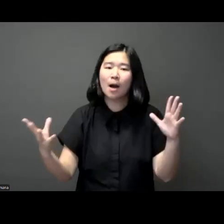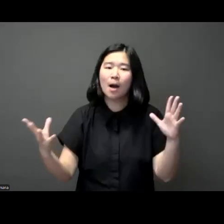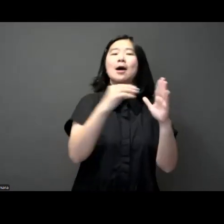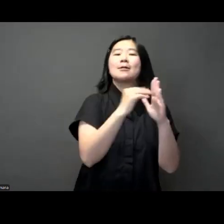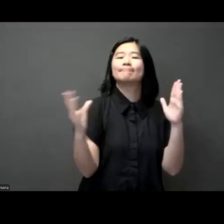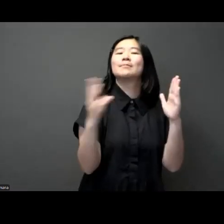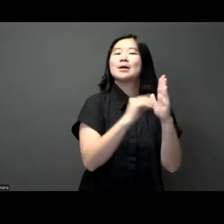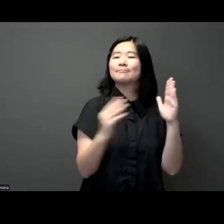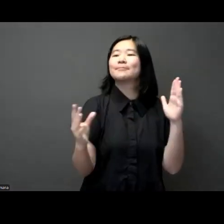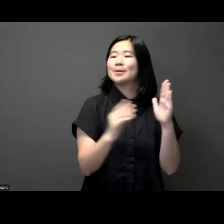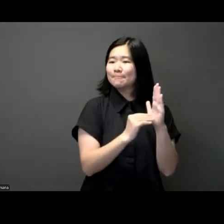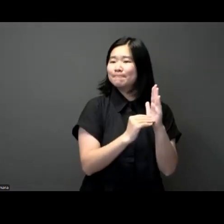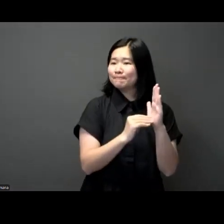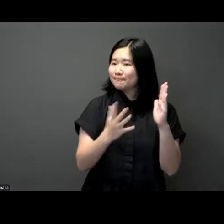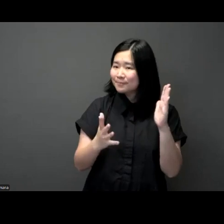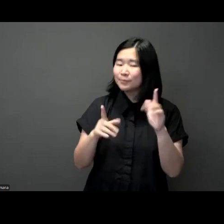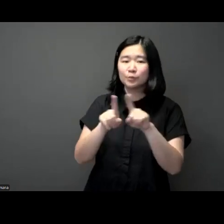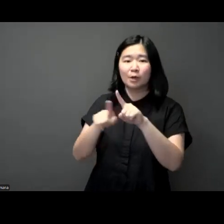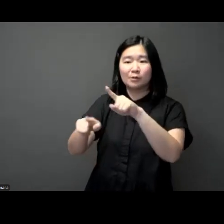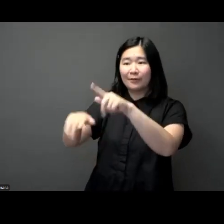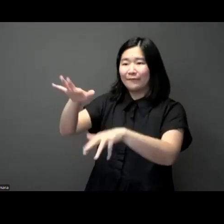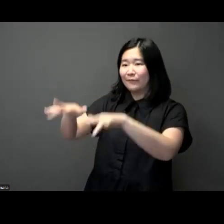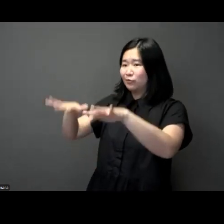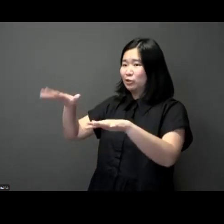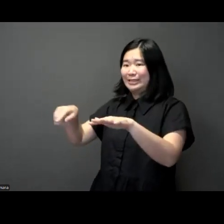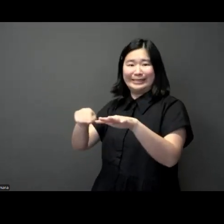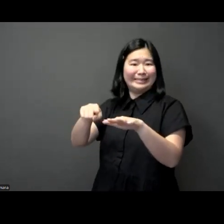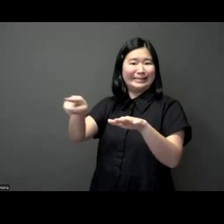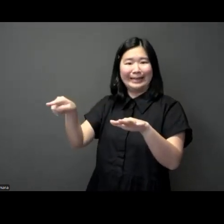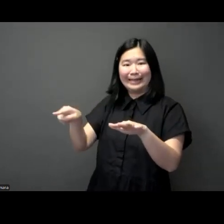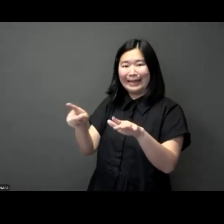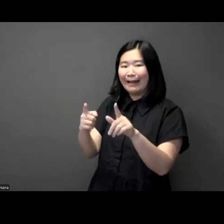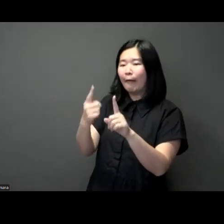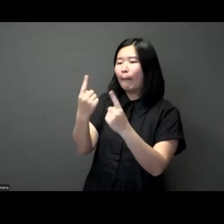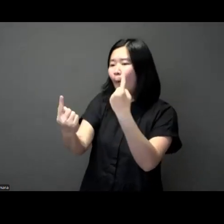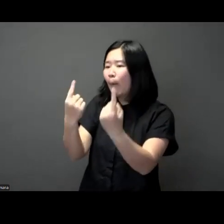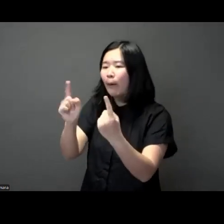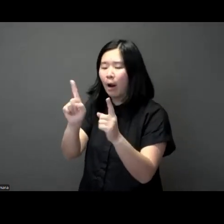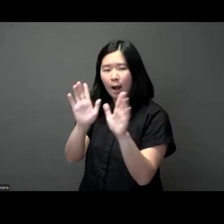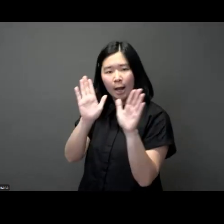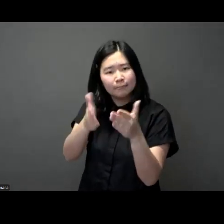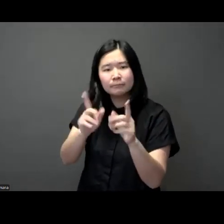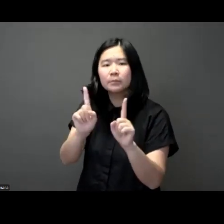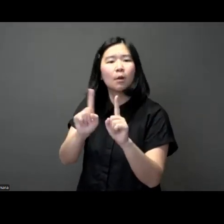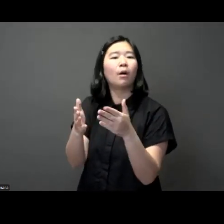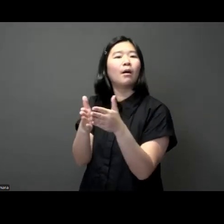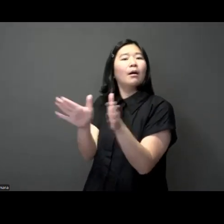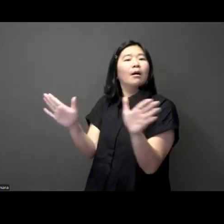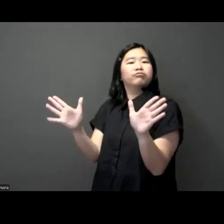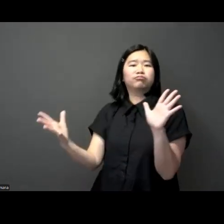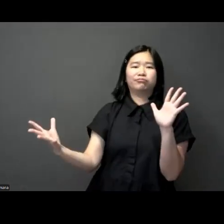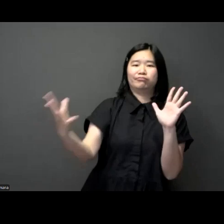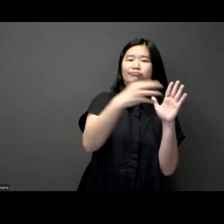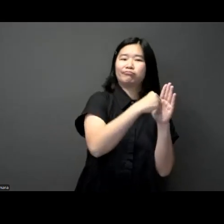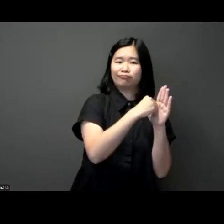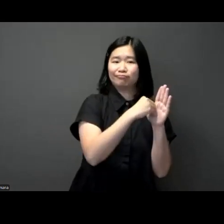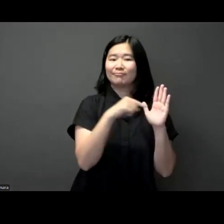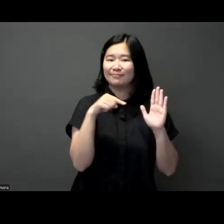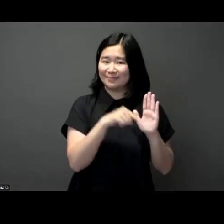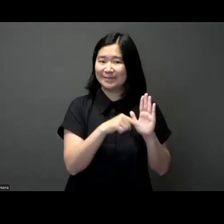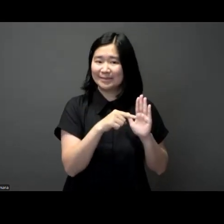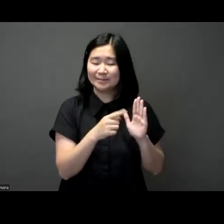niveles de gobierno, a nivel local. El nivel local es muy crítico y, por supuesto, con todos nuestros aliados que están trabajando